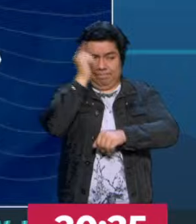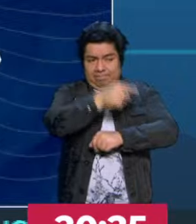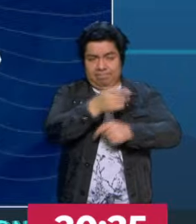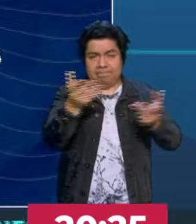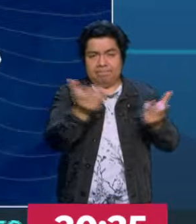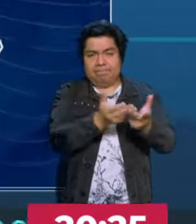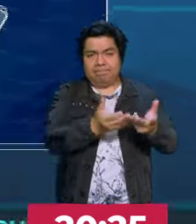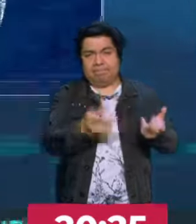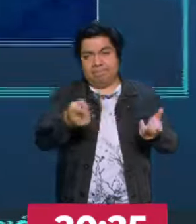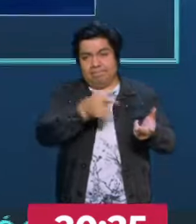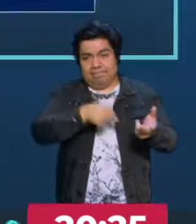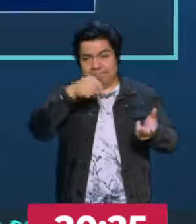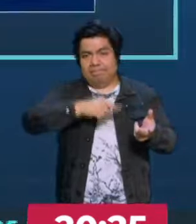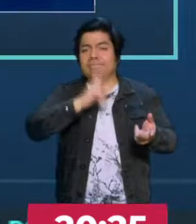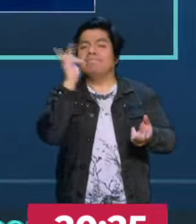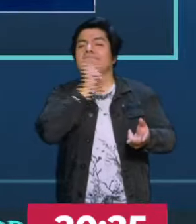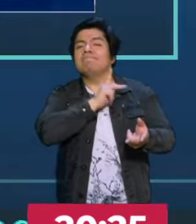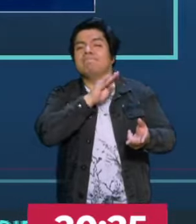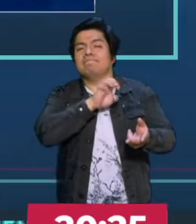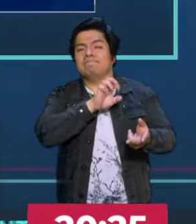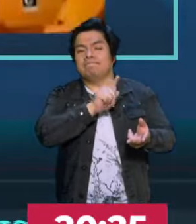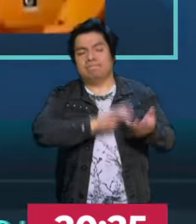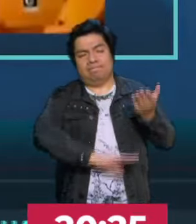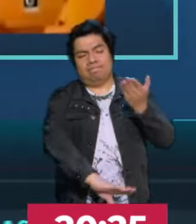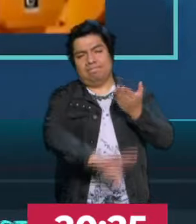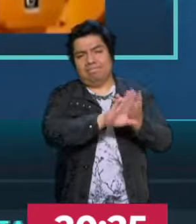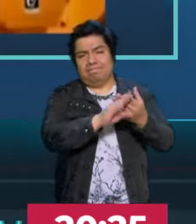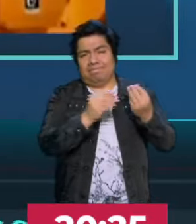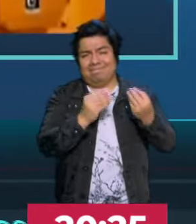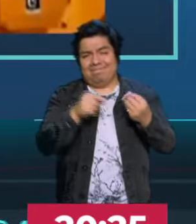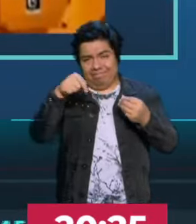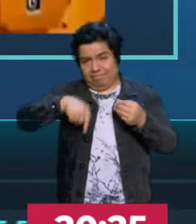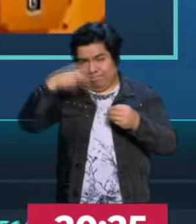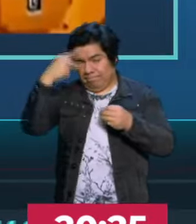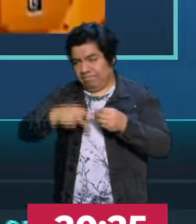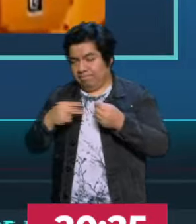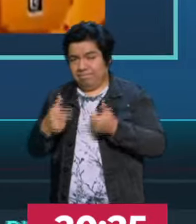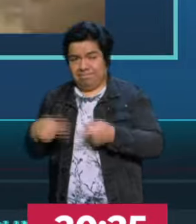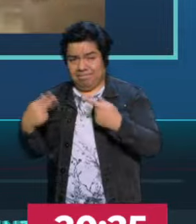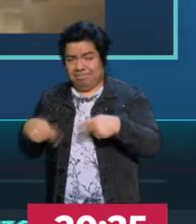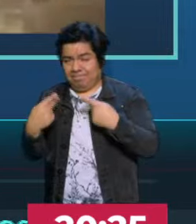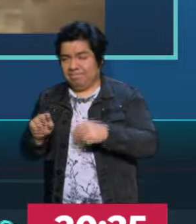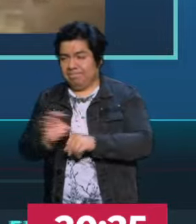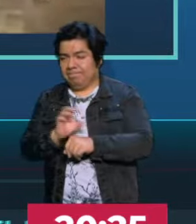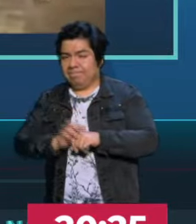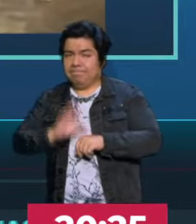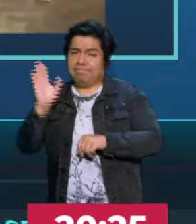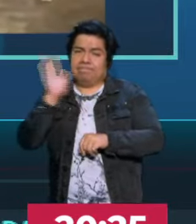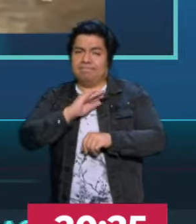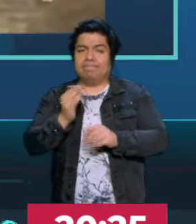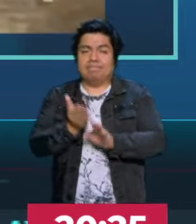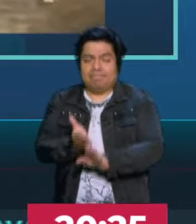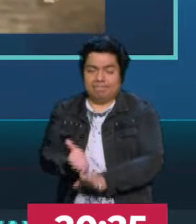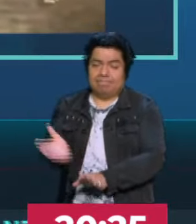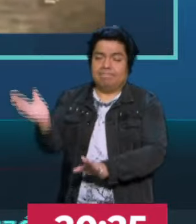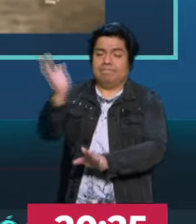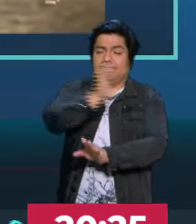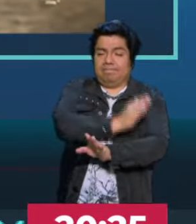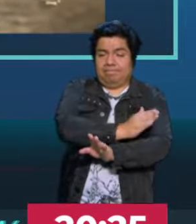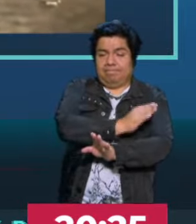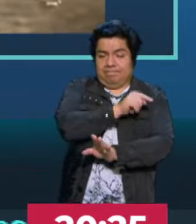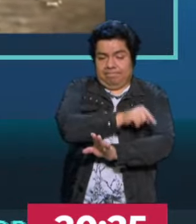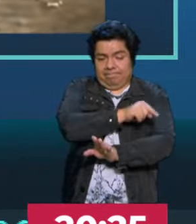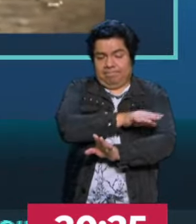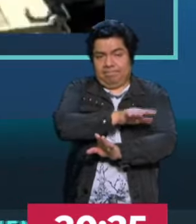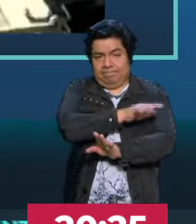muy lesiva para Petróleos Mexicanos y para el mercado energético en el país, porque antes de esa reforma precisamente